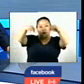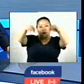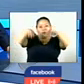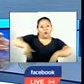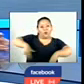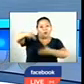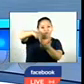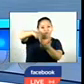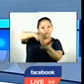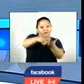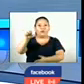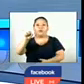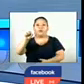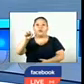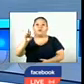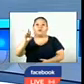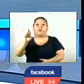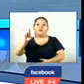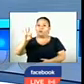City Departamento de la Libertad.